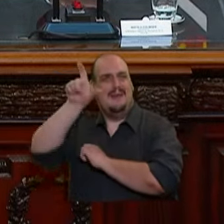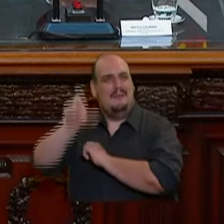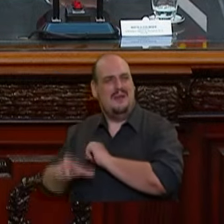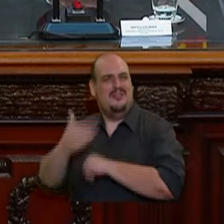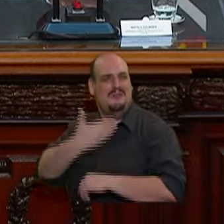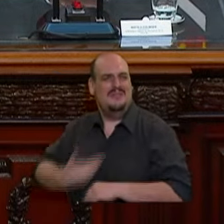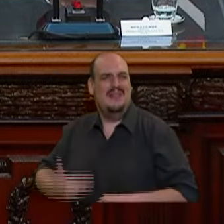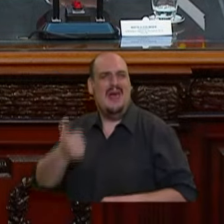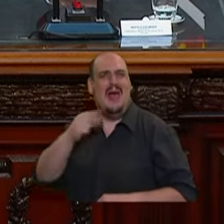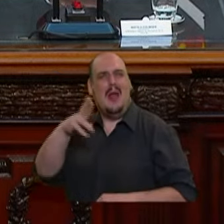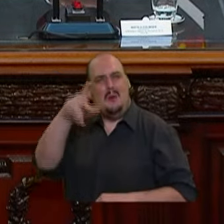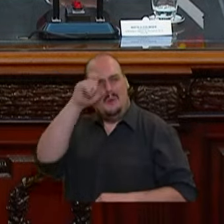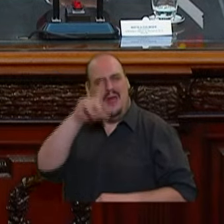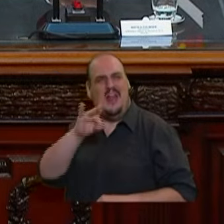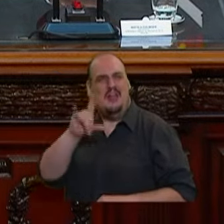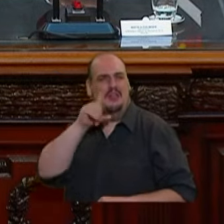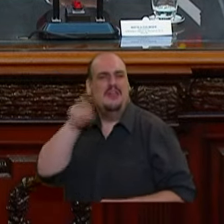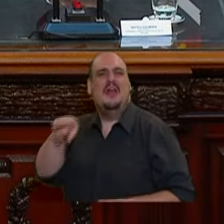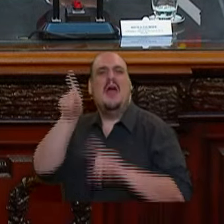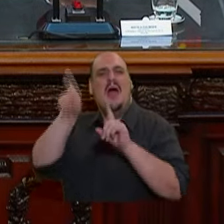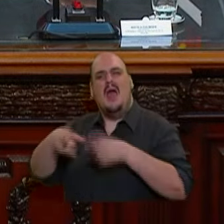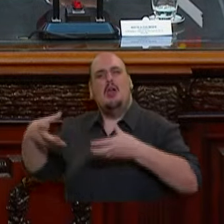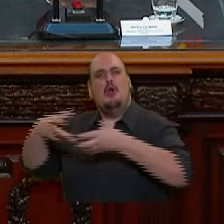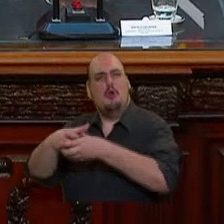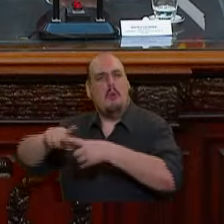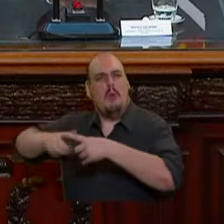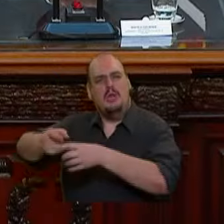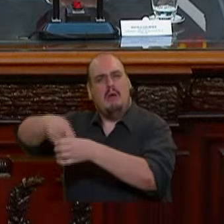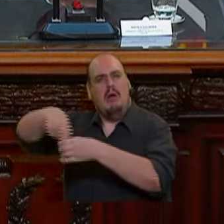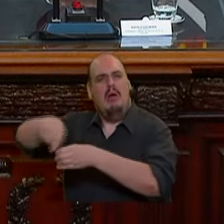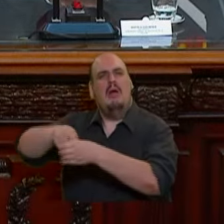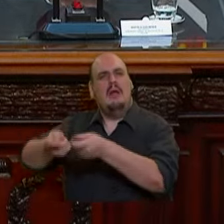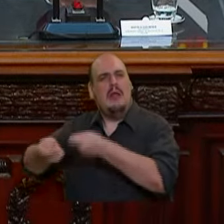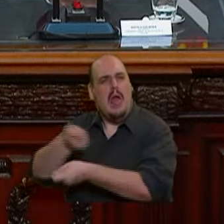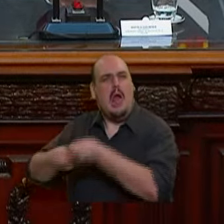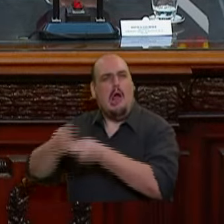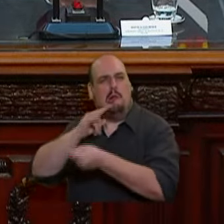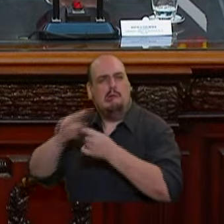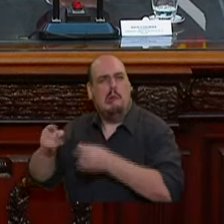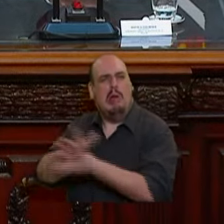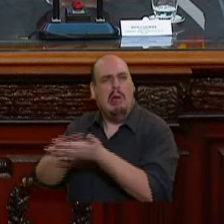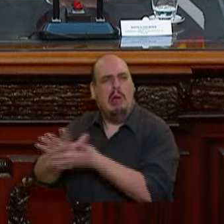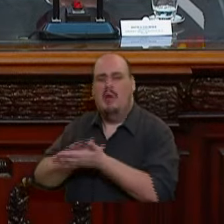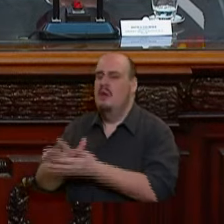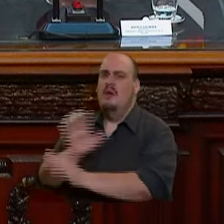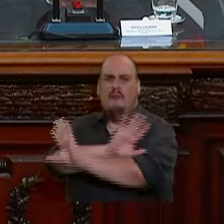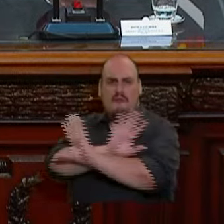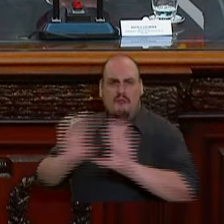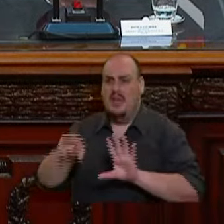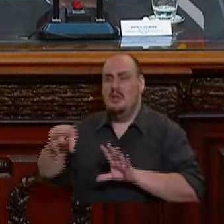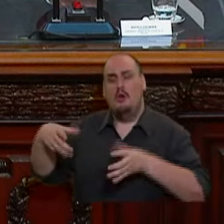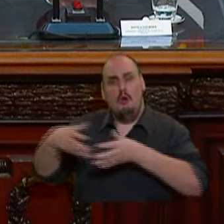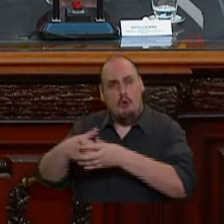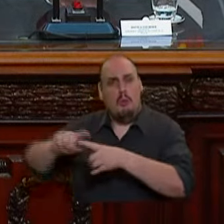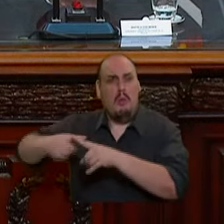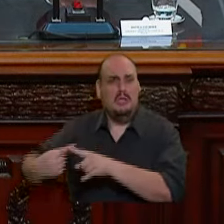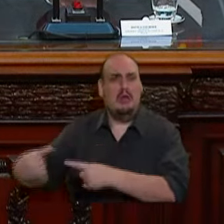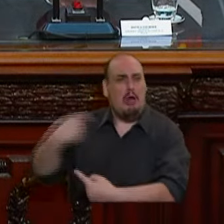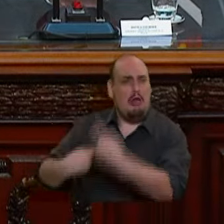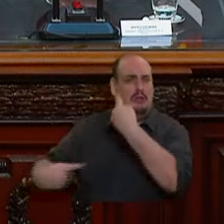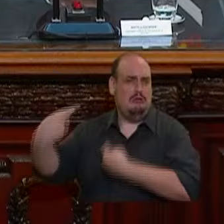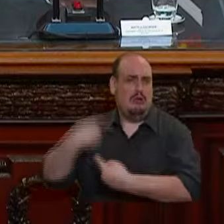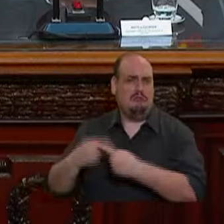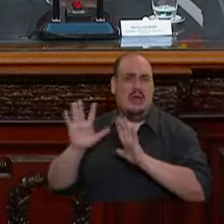libertades, a terminar con privilegios y negocios de la casta, fue manoseada y rechazada por una parte de la clase política que se resiste a